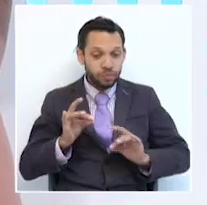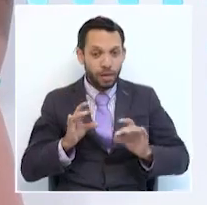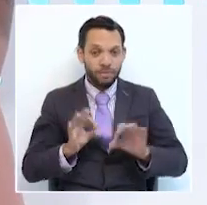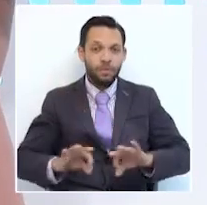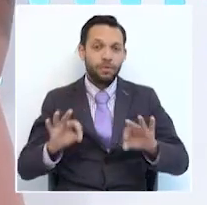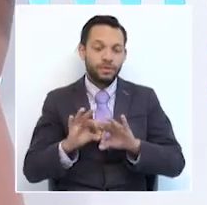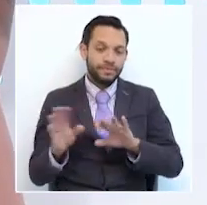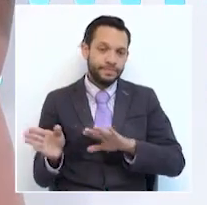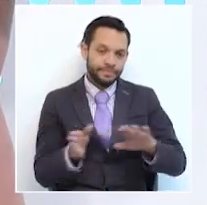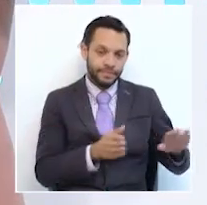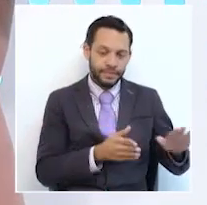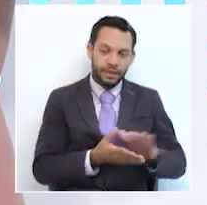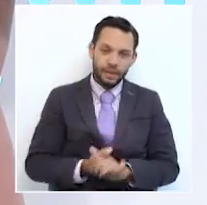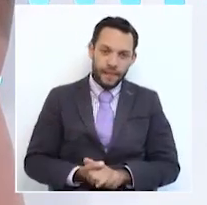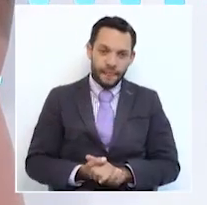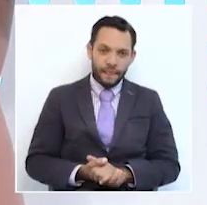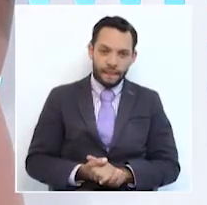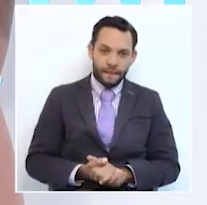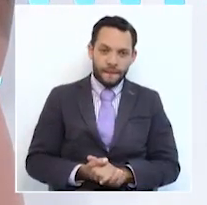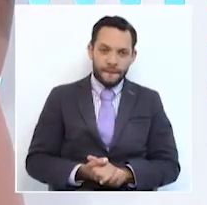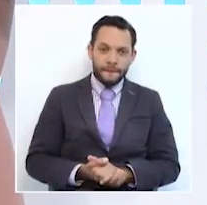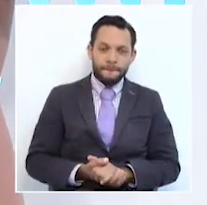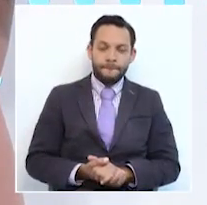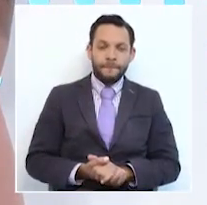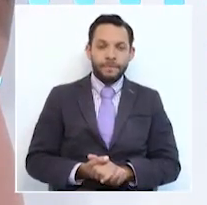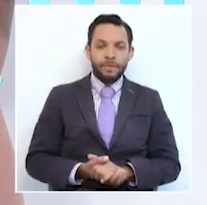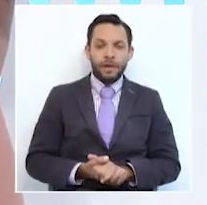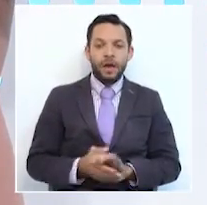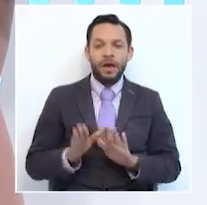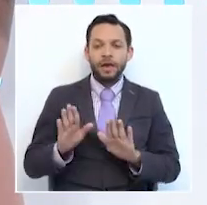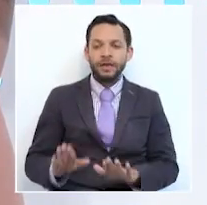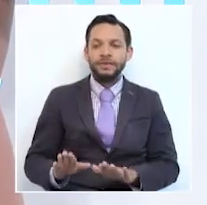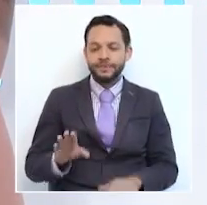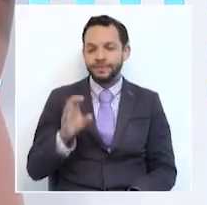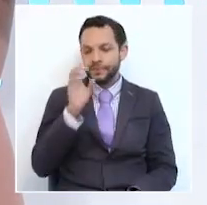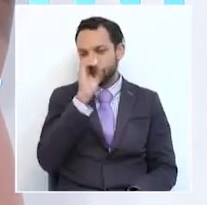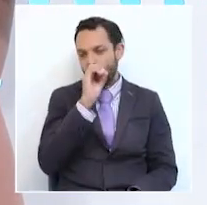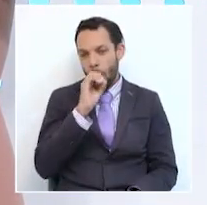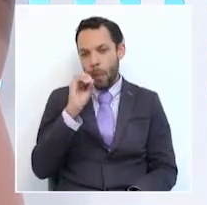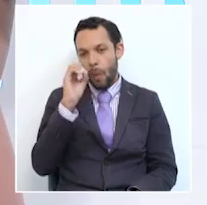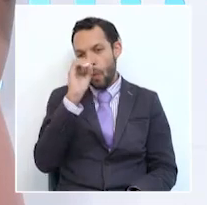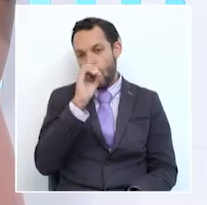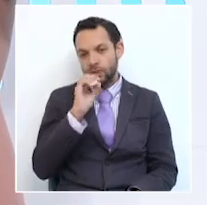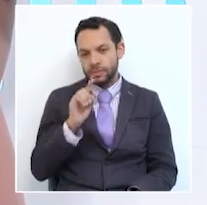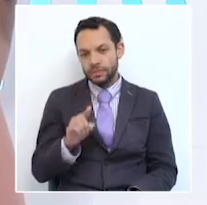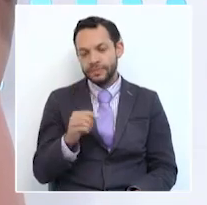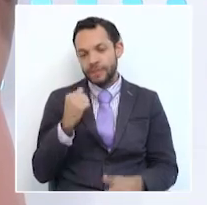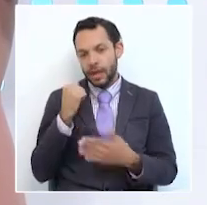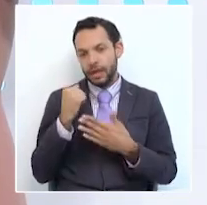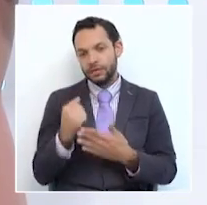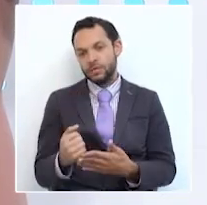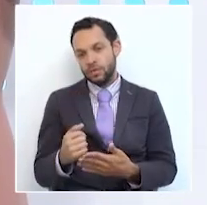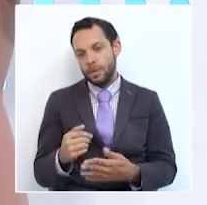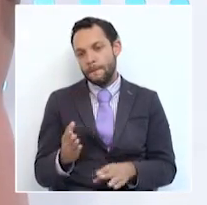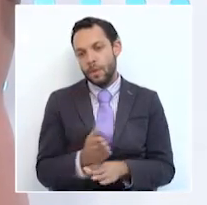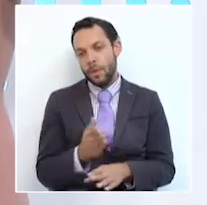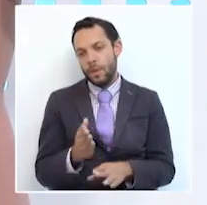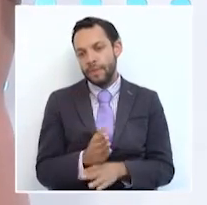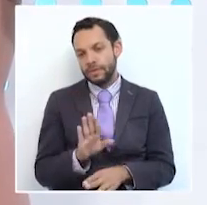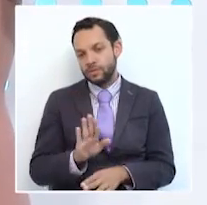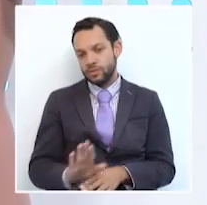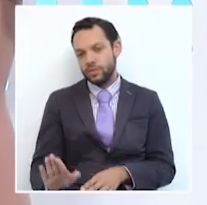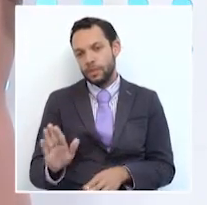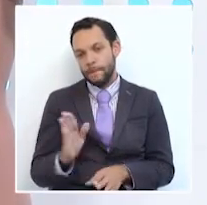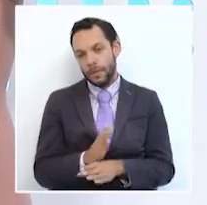en su caso el plasma el ozono se convierte en una ayuda para su problema el ozono